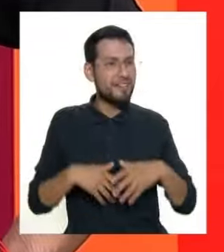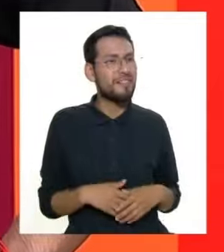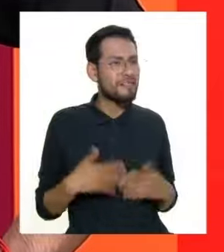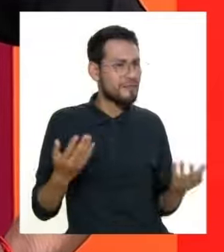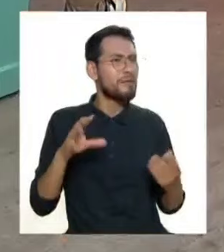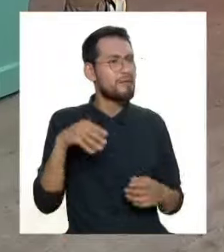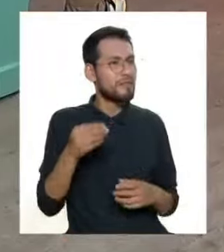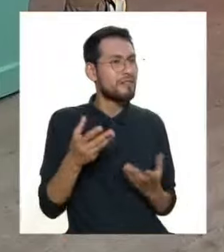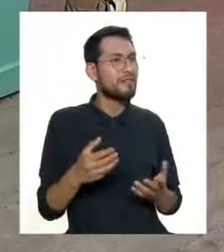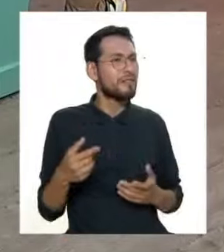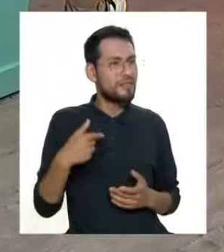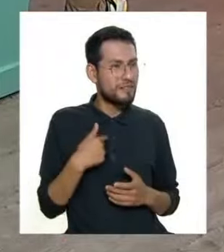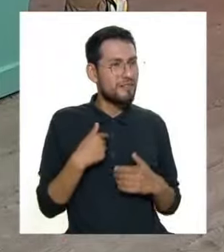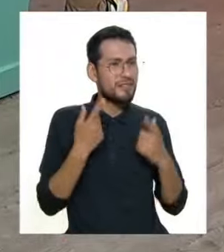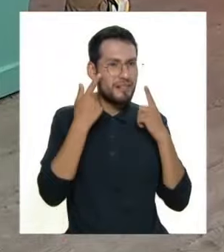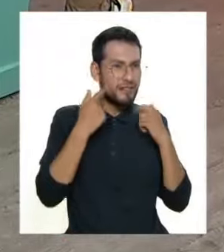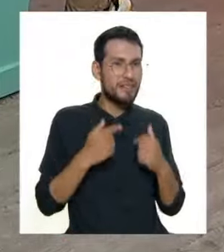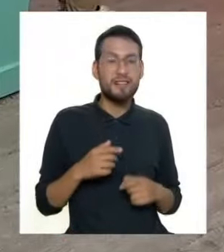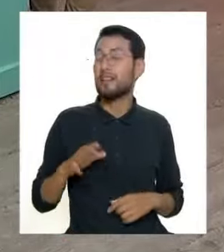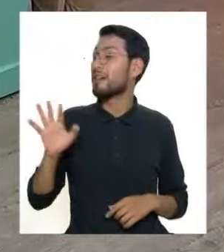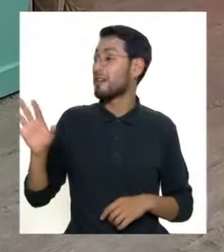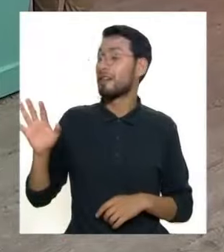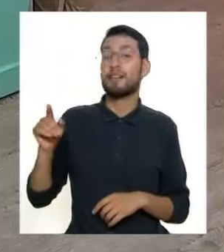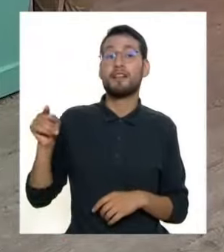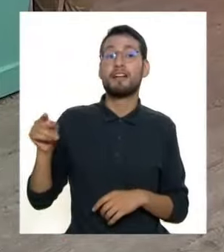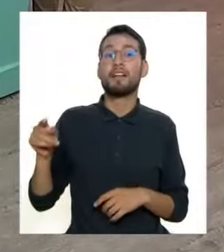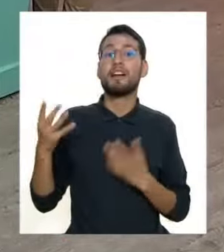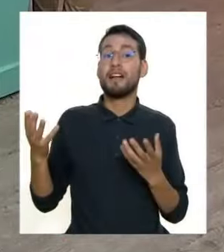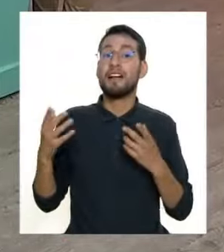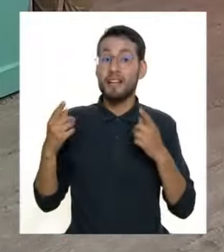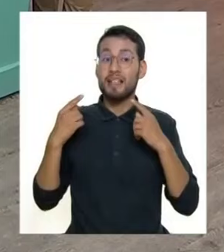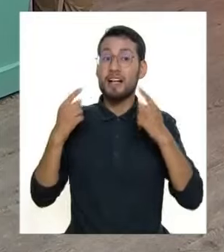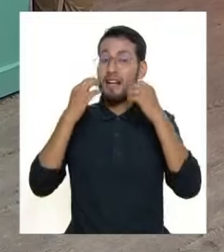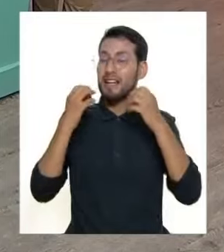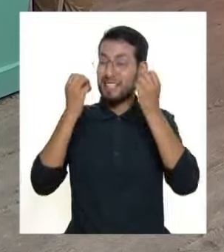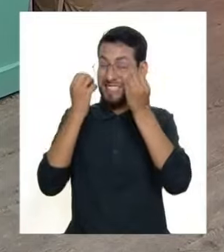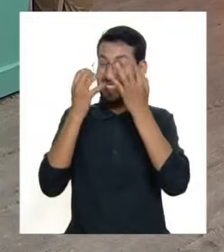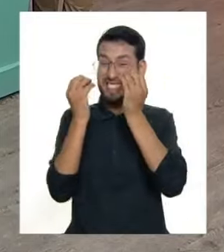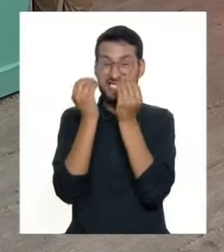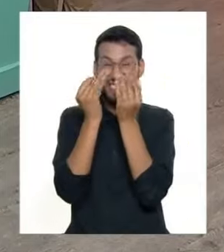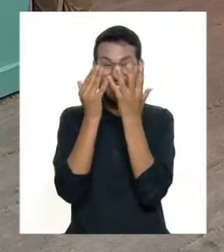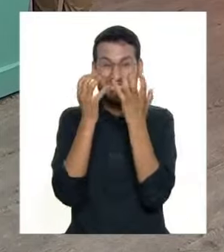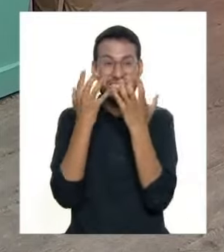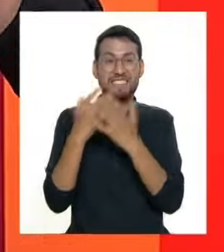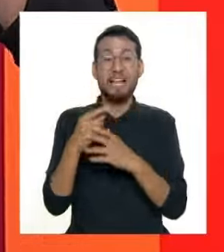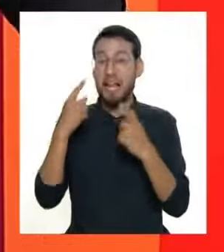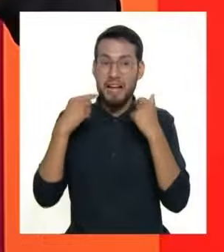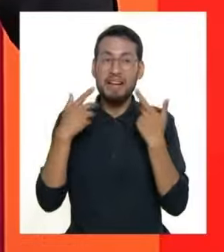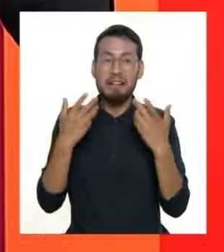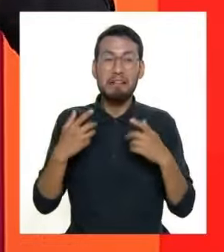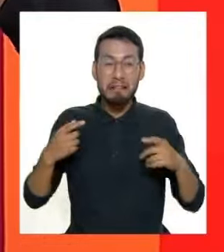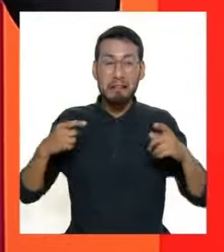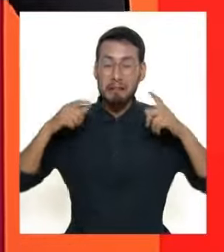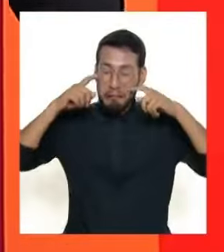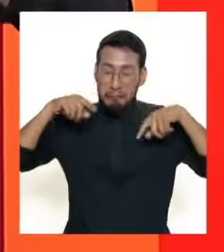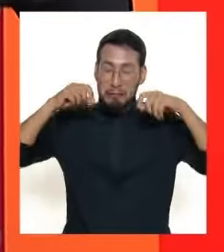qué no? Si cuando yo estoy picando empiezo... Lo que pasa es que eso te, más que hacerte llorar, te irrita. En vez de llorar, vas a estar...